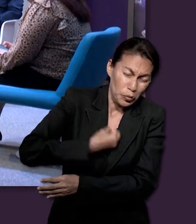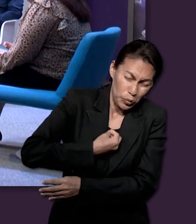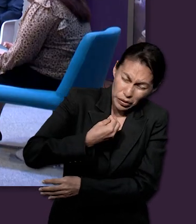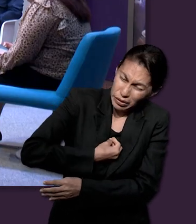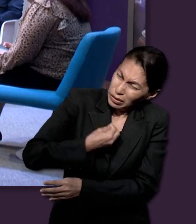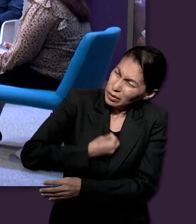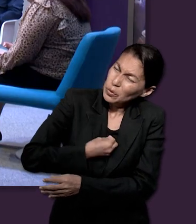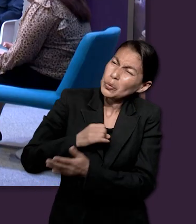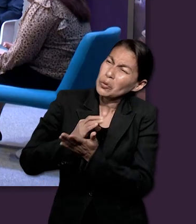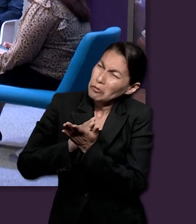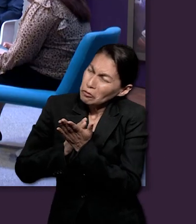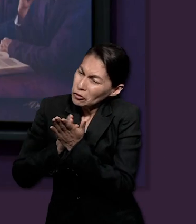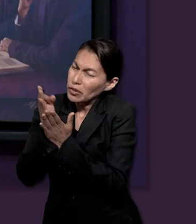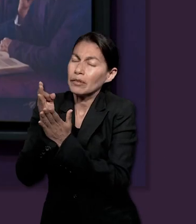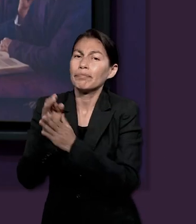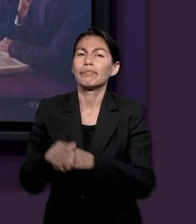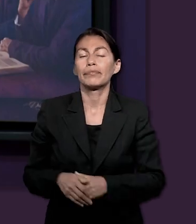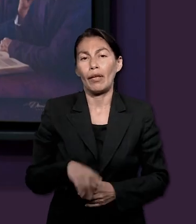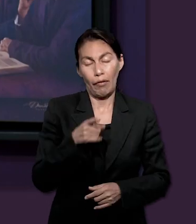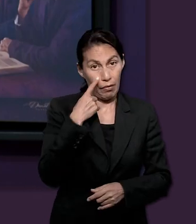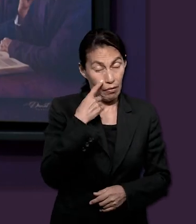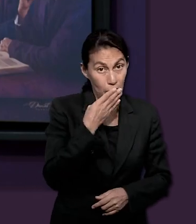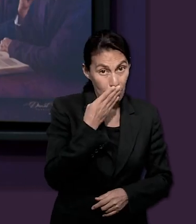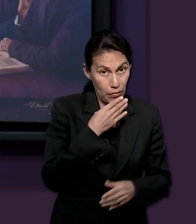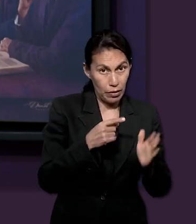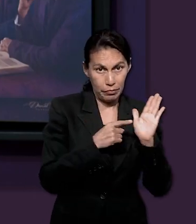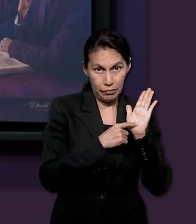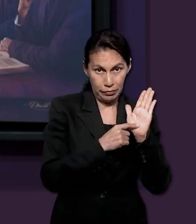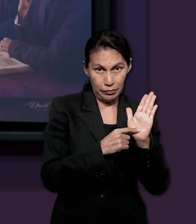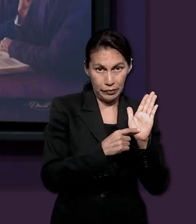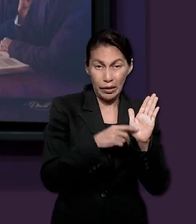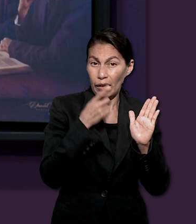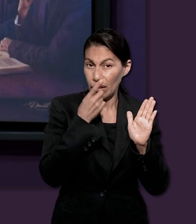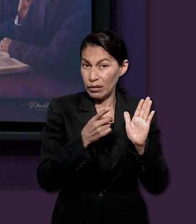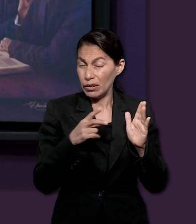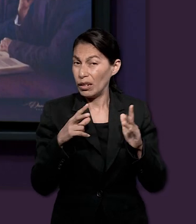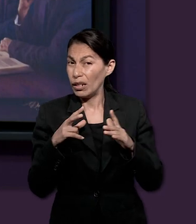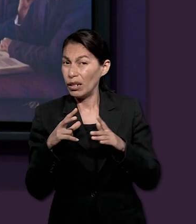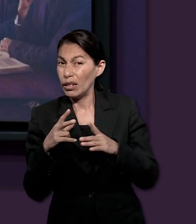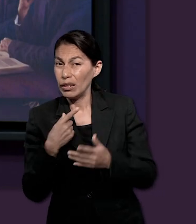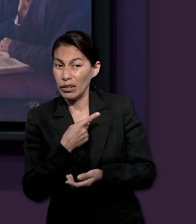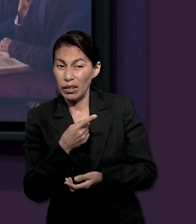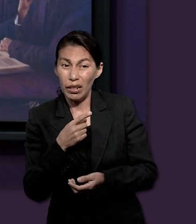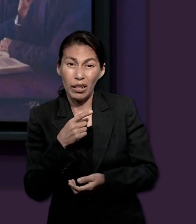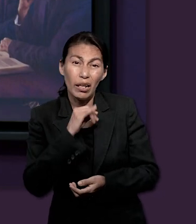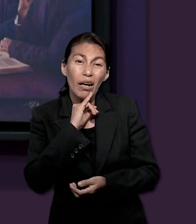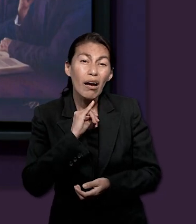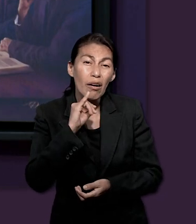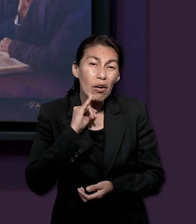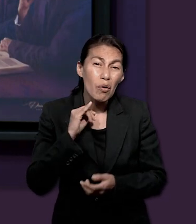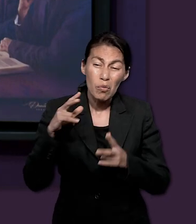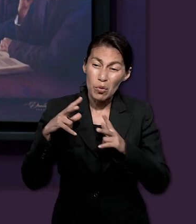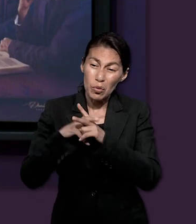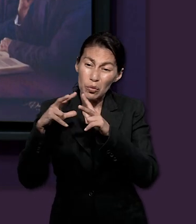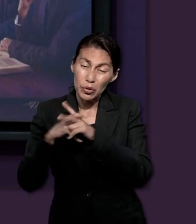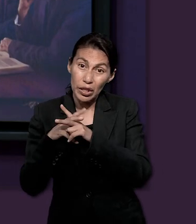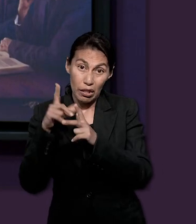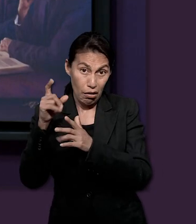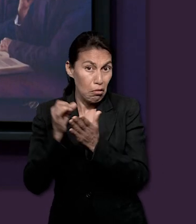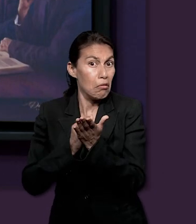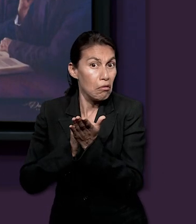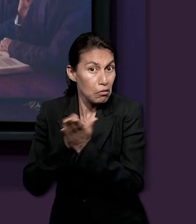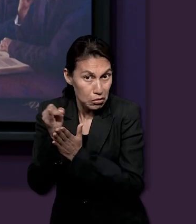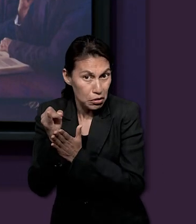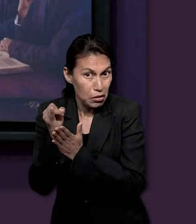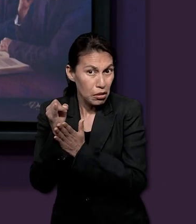ahí creo que es una escena muy conocida de la Biblia, esta lucha y esta determinación de Jacob, ¿no?